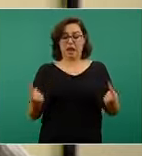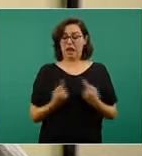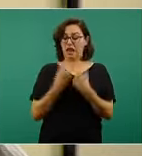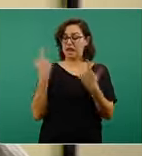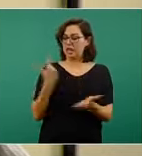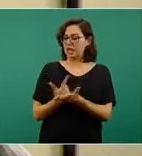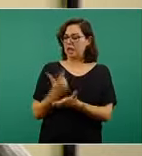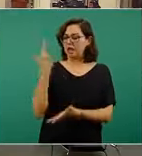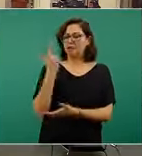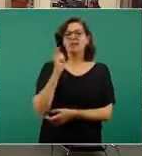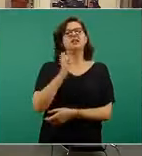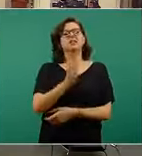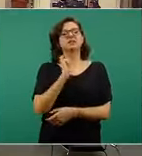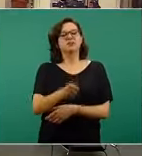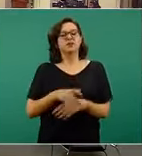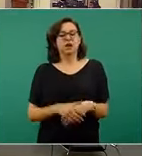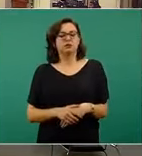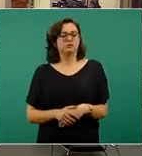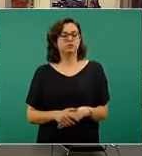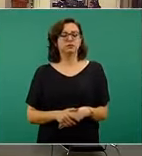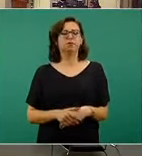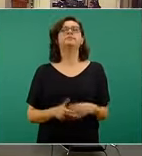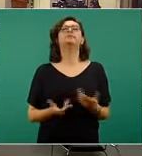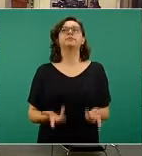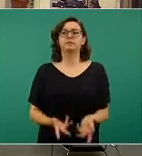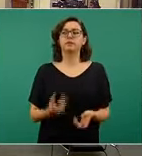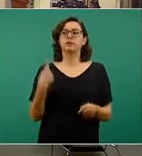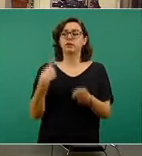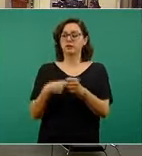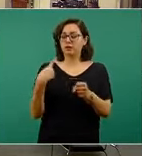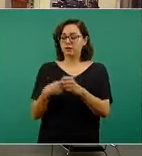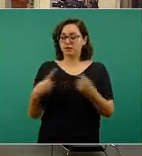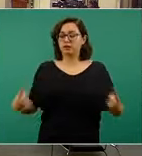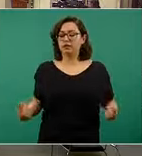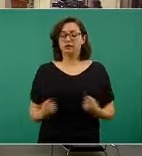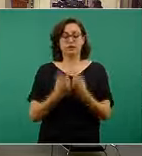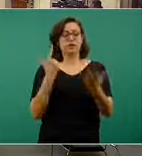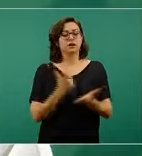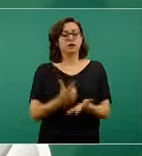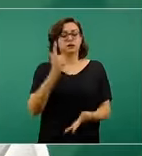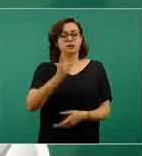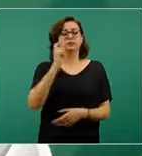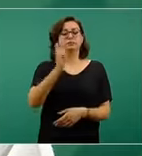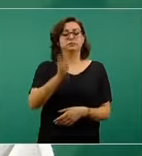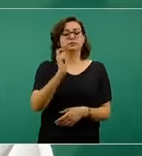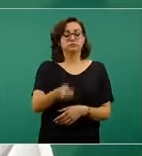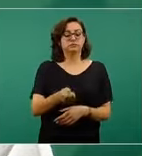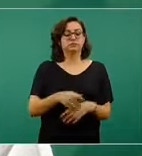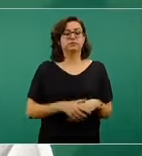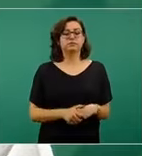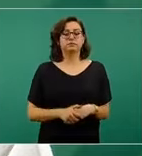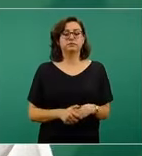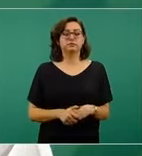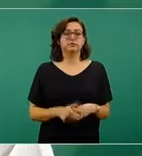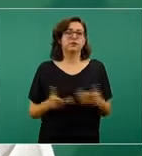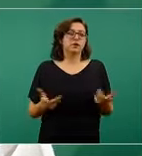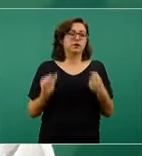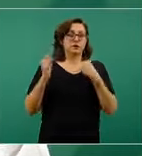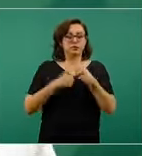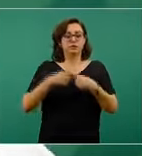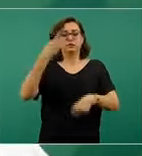y qué no se considera. ¿Cómo no? La enfermedad alérgica o la reacción alérgica es una reacción que se considera dañina